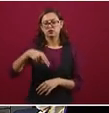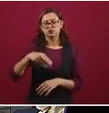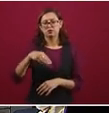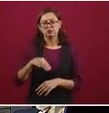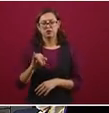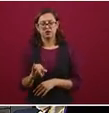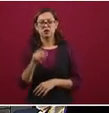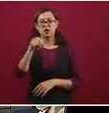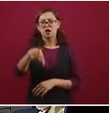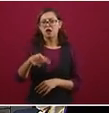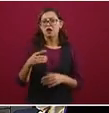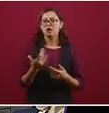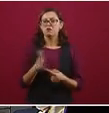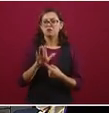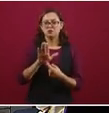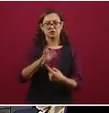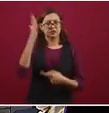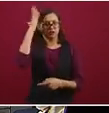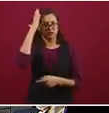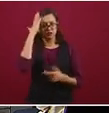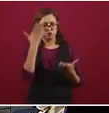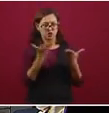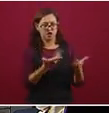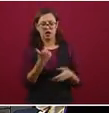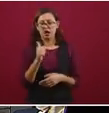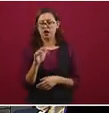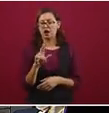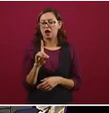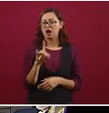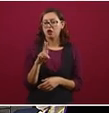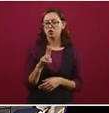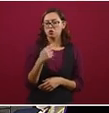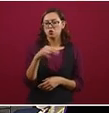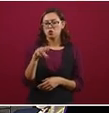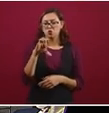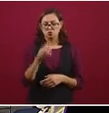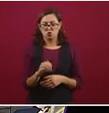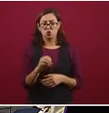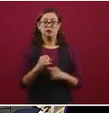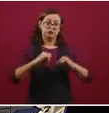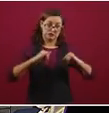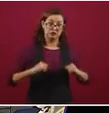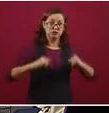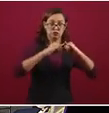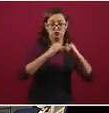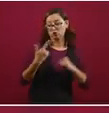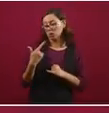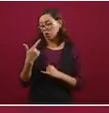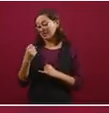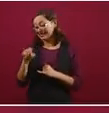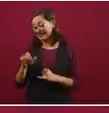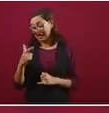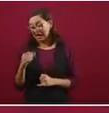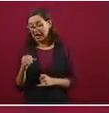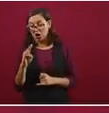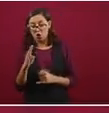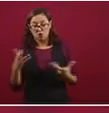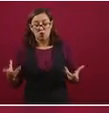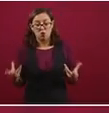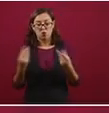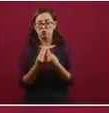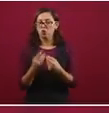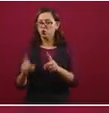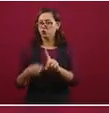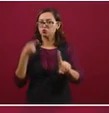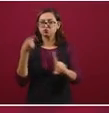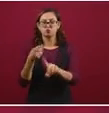presente, y ese instituto y la Secretaría de Gobernación han sido claves para todas las acciones. Aquí quiero puntualizar que